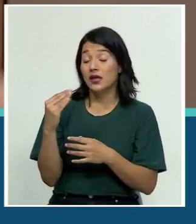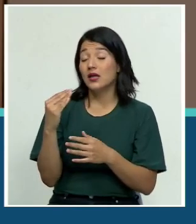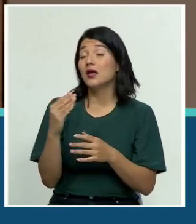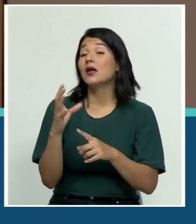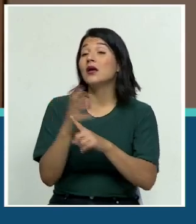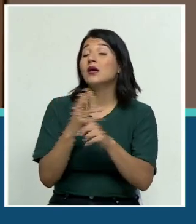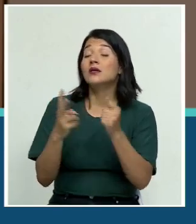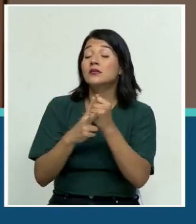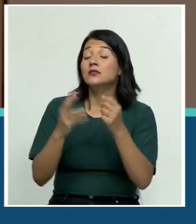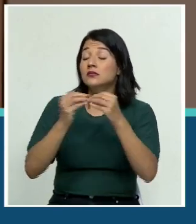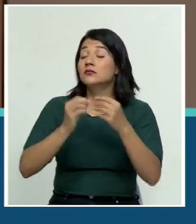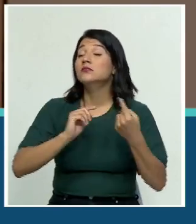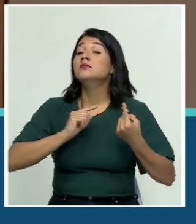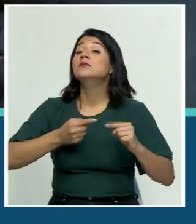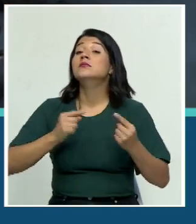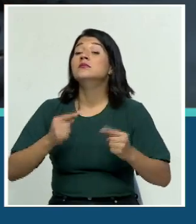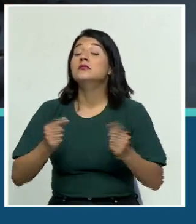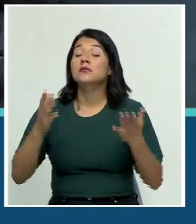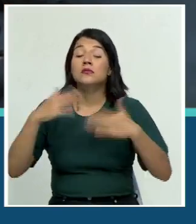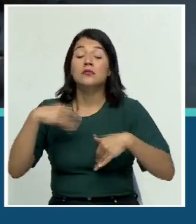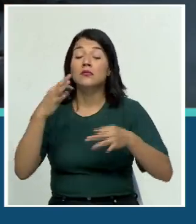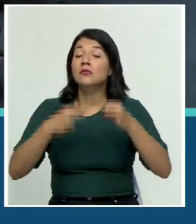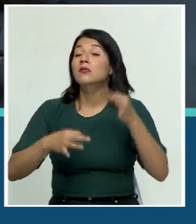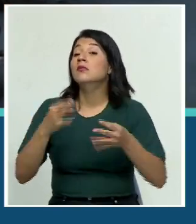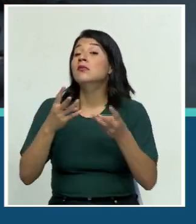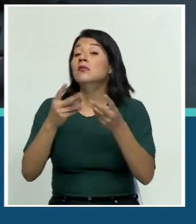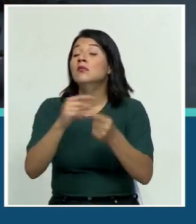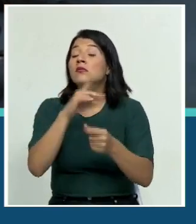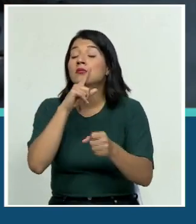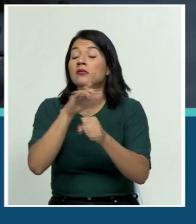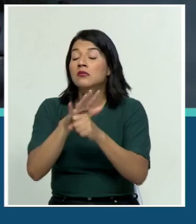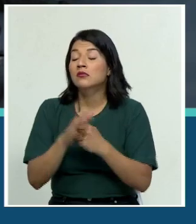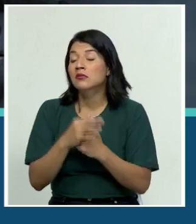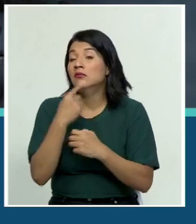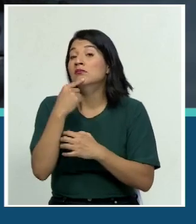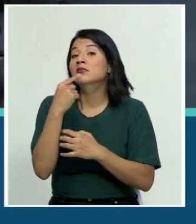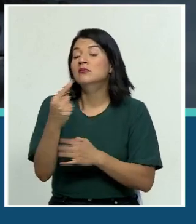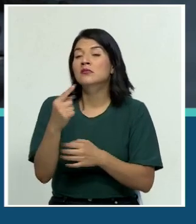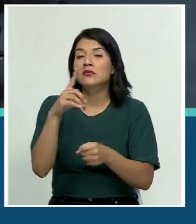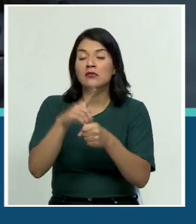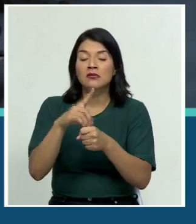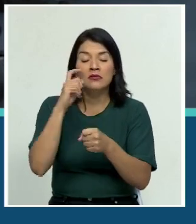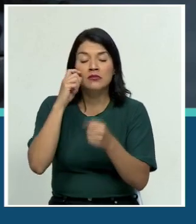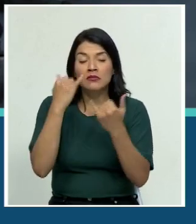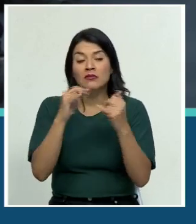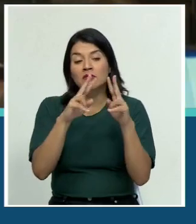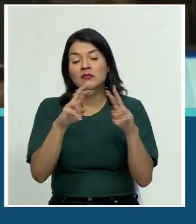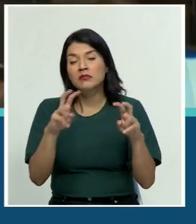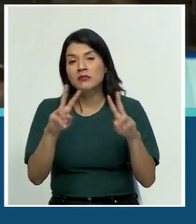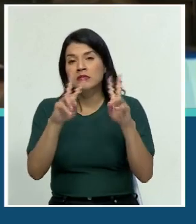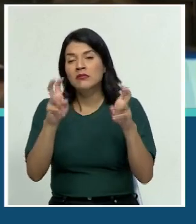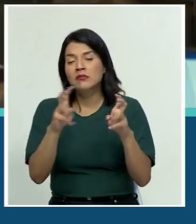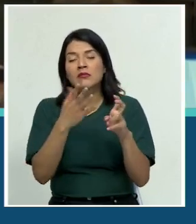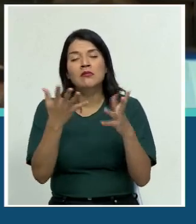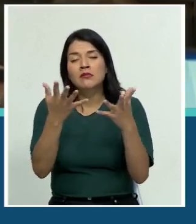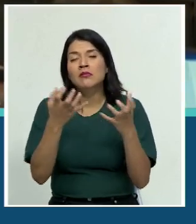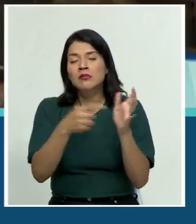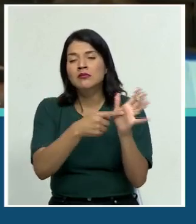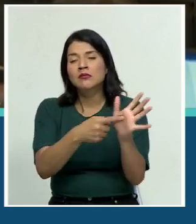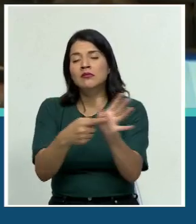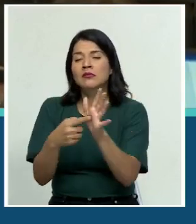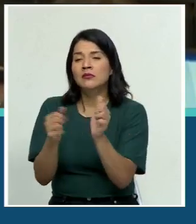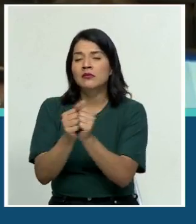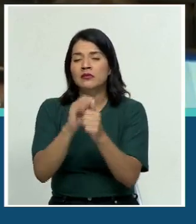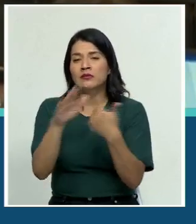peor. No hay justicia pronta y cumplida. La legisladora aseguró que el tema está en estudio y su intención es socializarlo con todas las